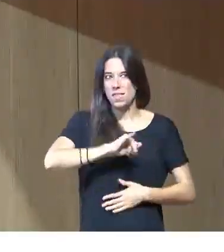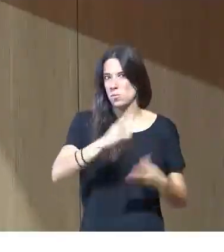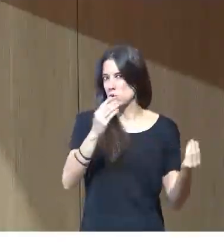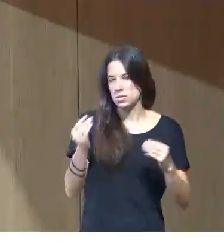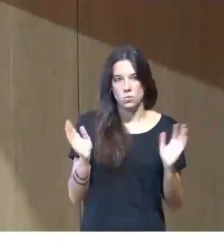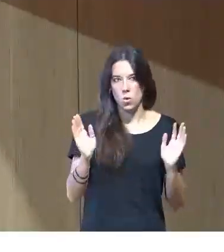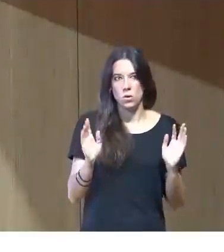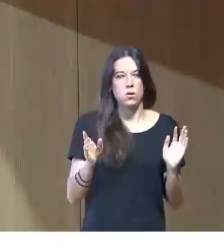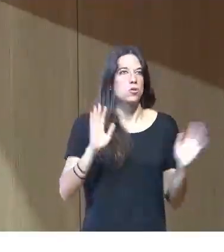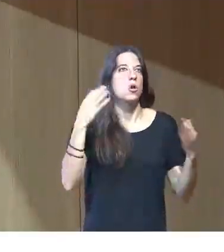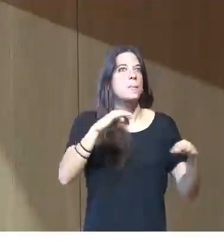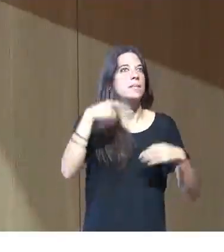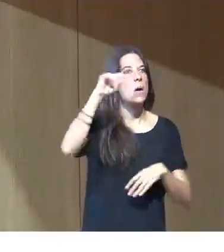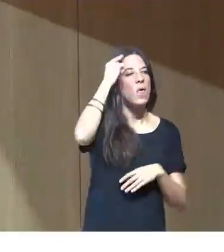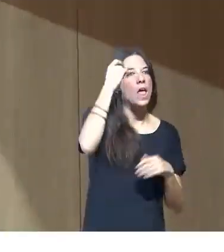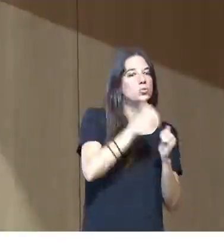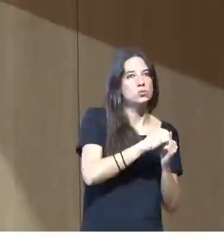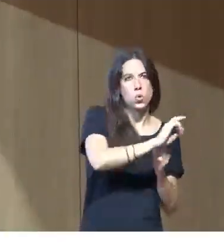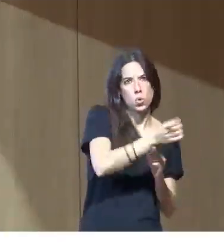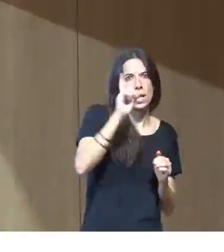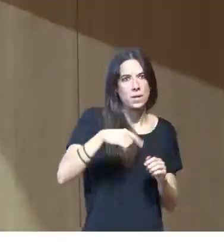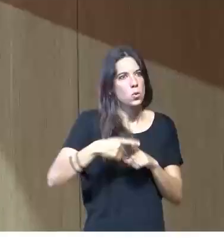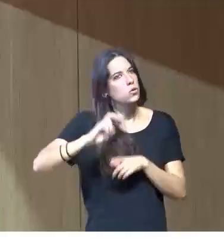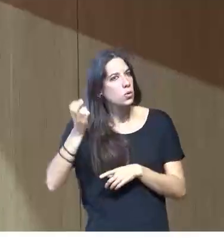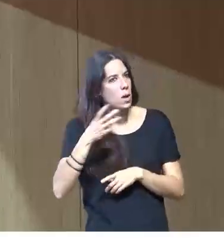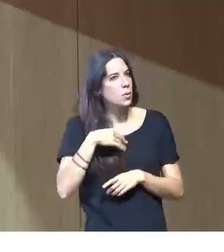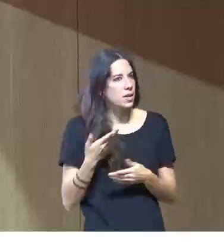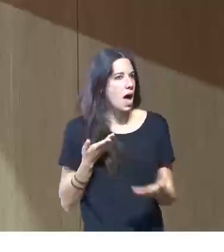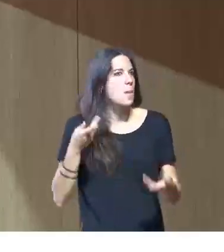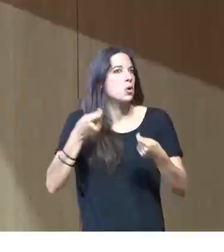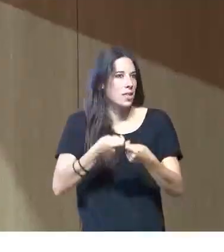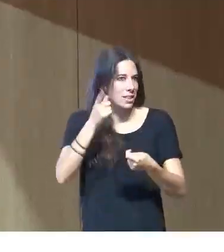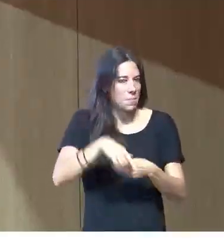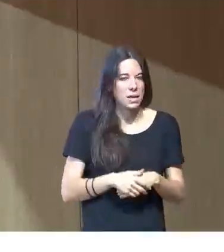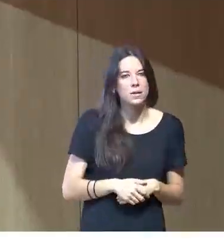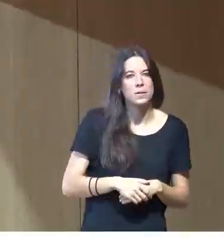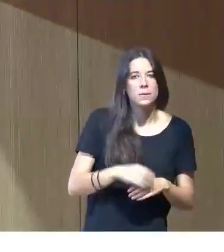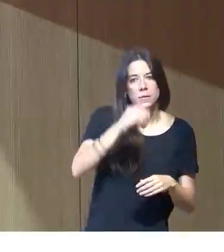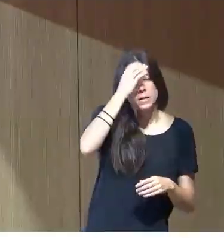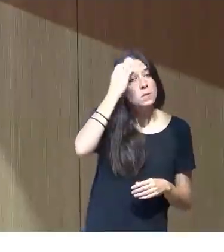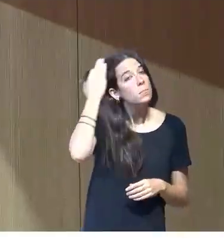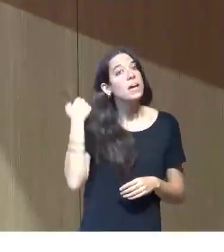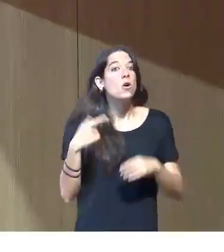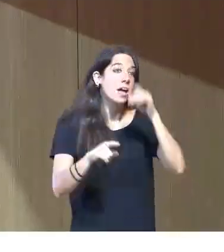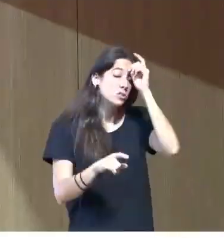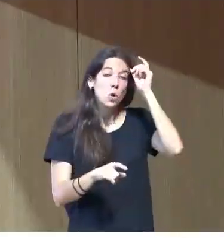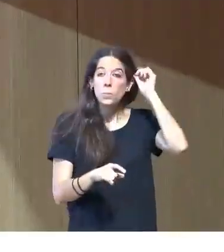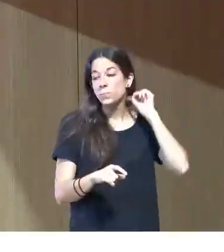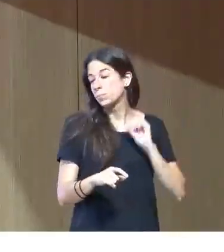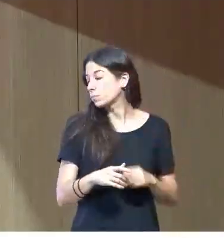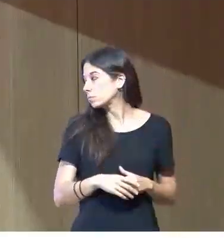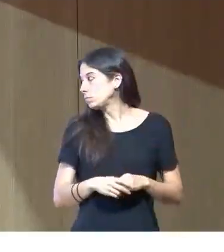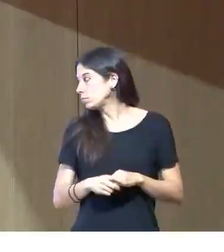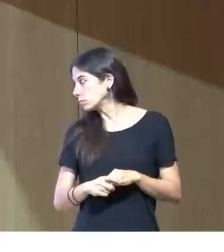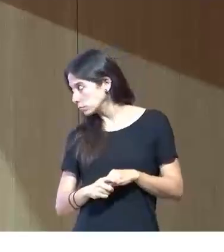skill que pueden aportar no y que después veremos no pero es que lo que hablamos ahora esto no Solo lo piensan los jóvenes